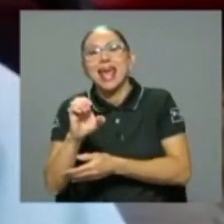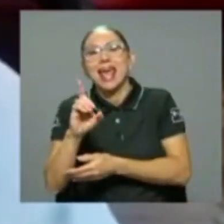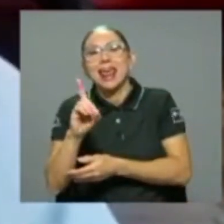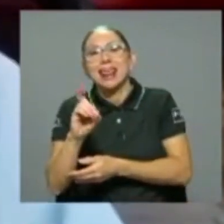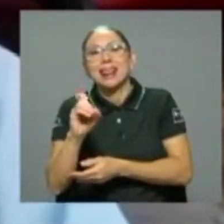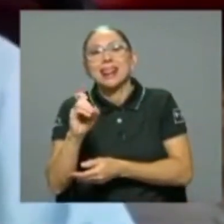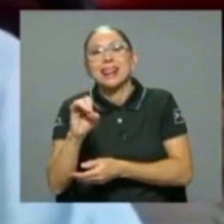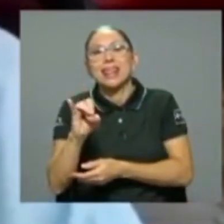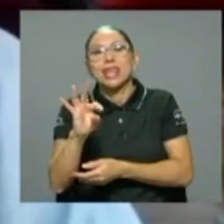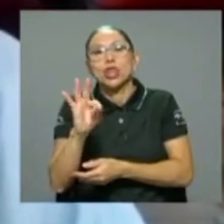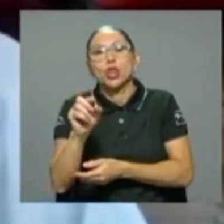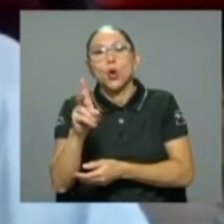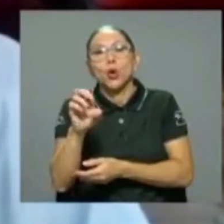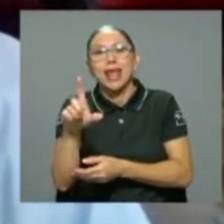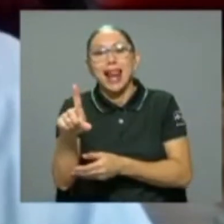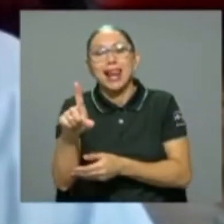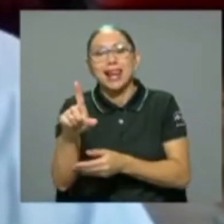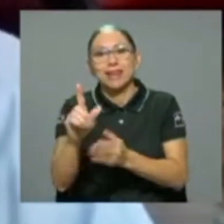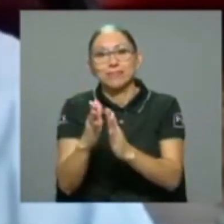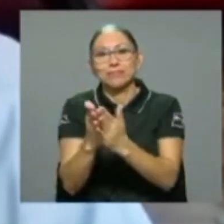Básicamente,